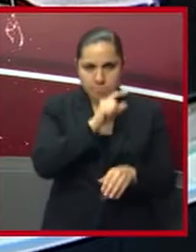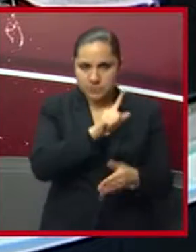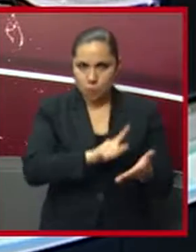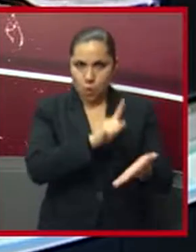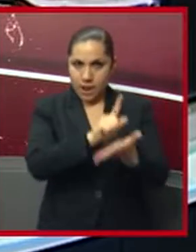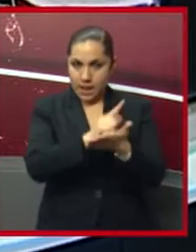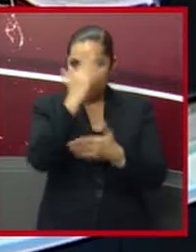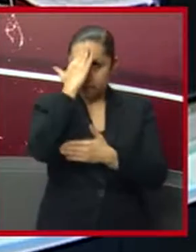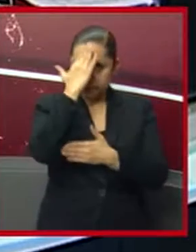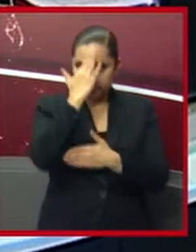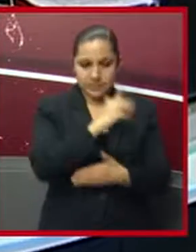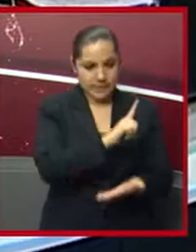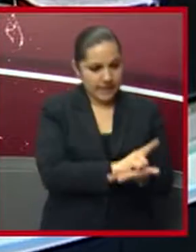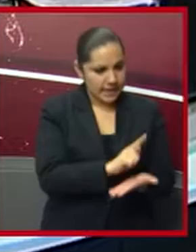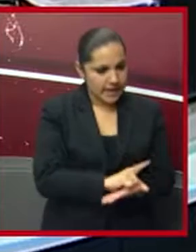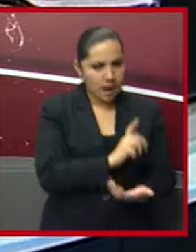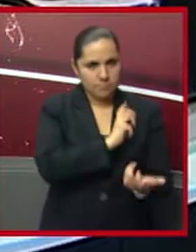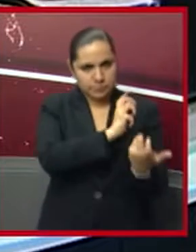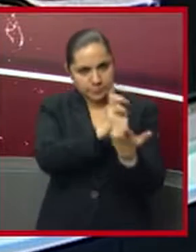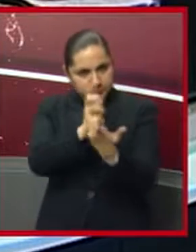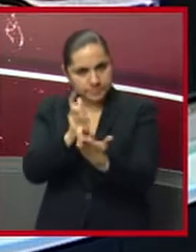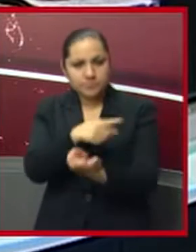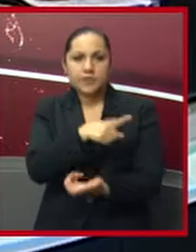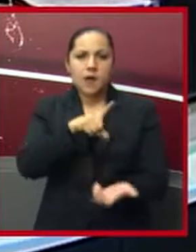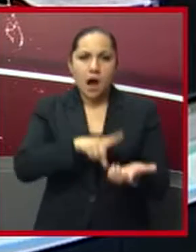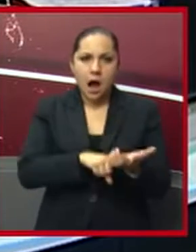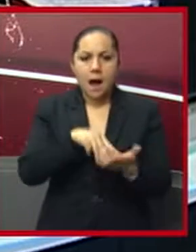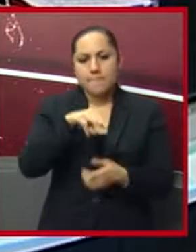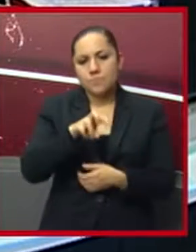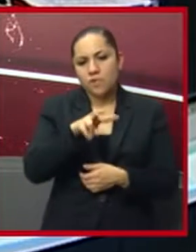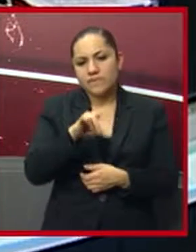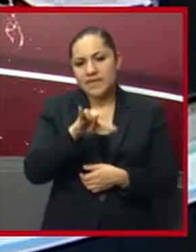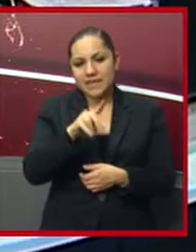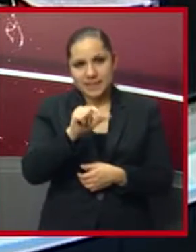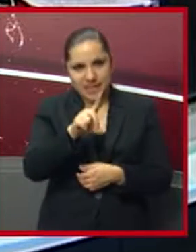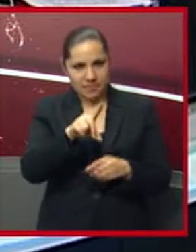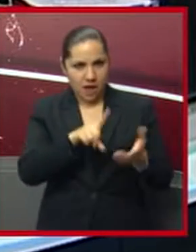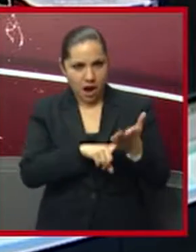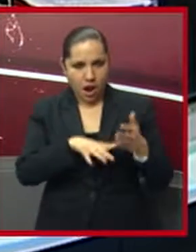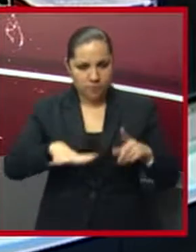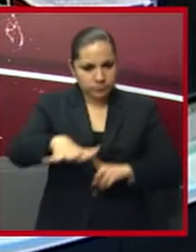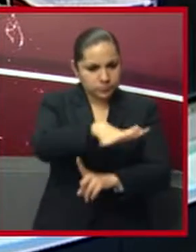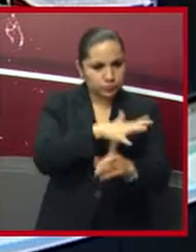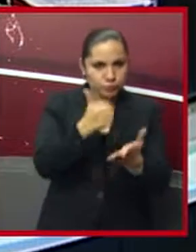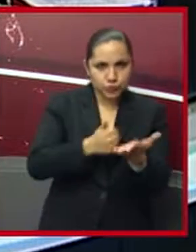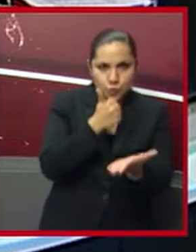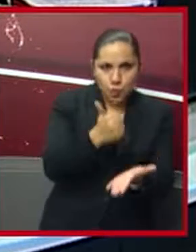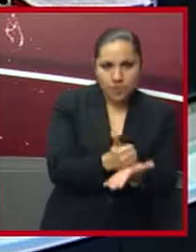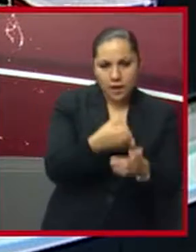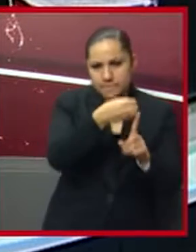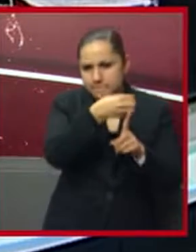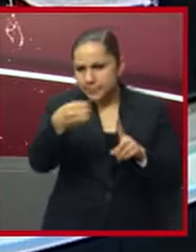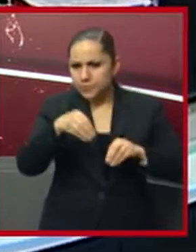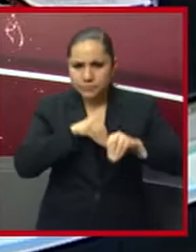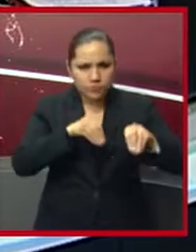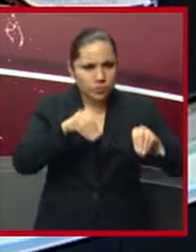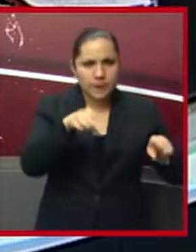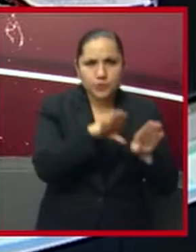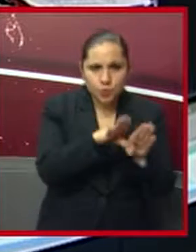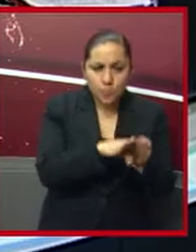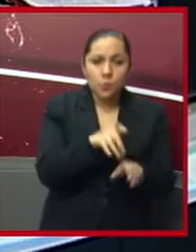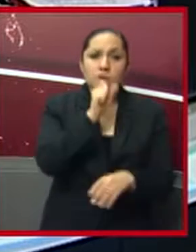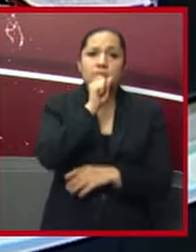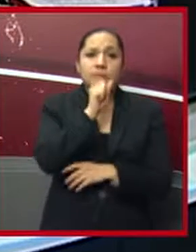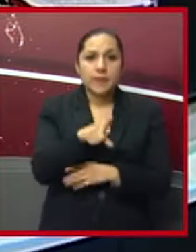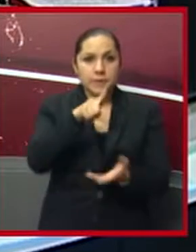los conceptos como movilidad urbana, los conceptos como resiliencia también, prevenir riesgos y otras más